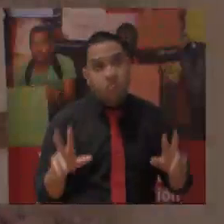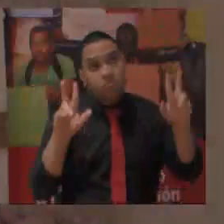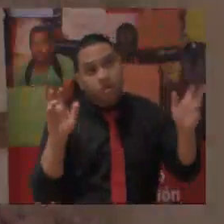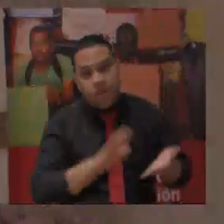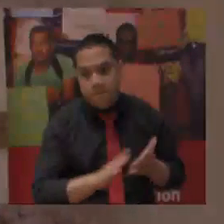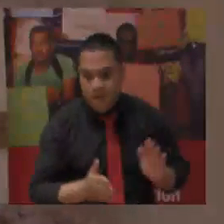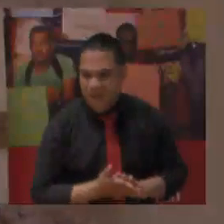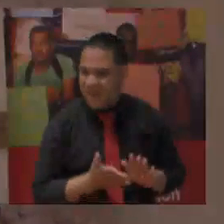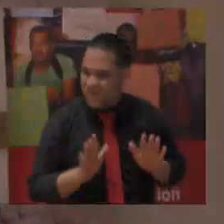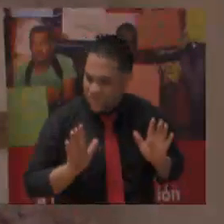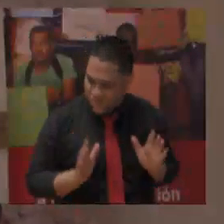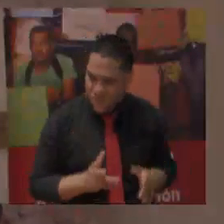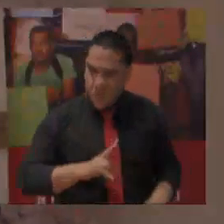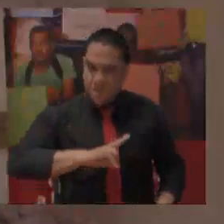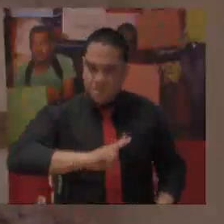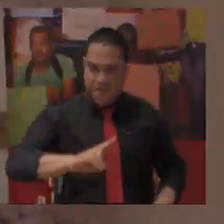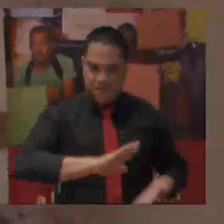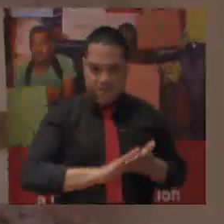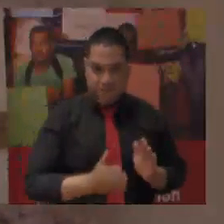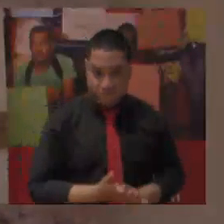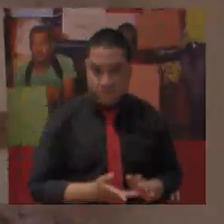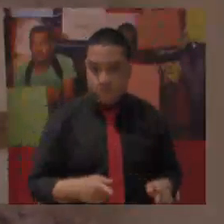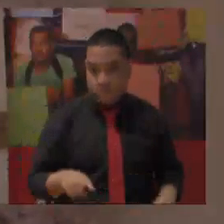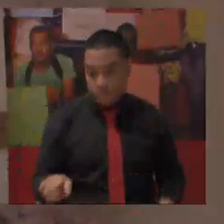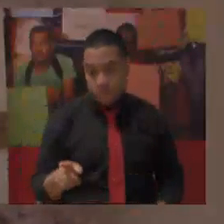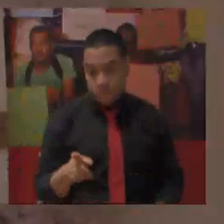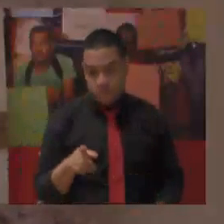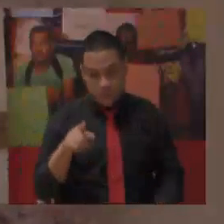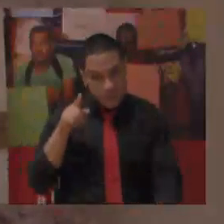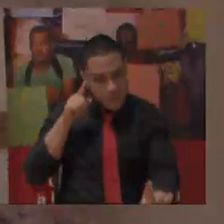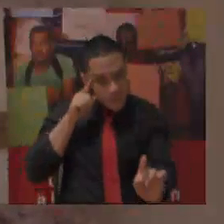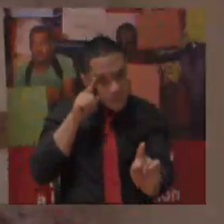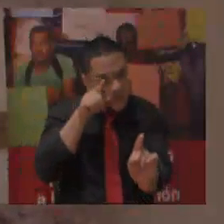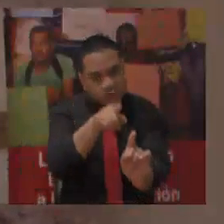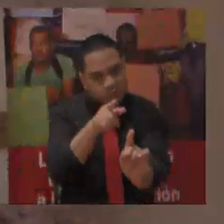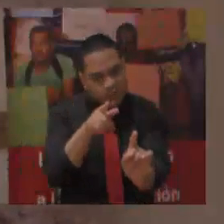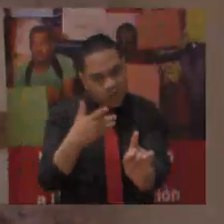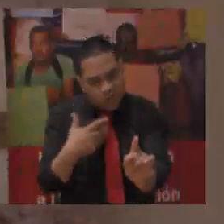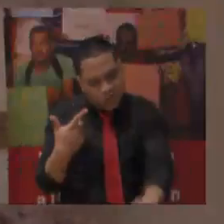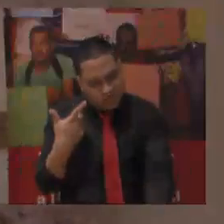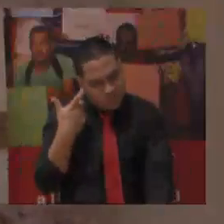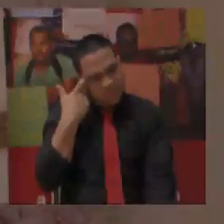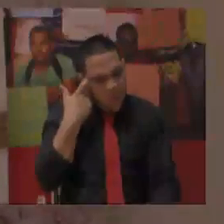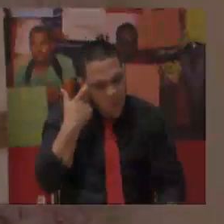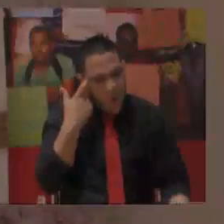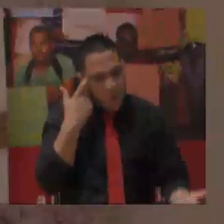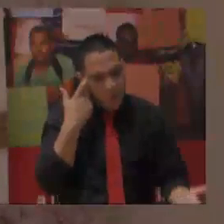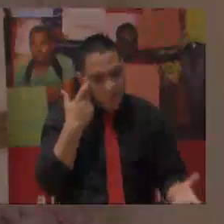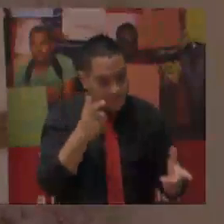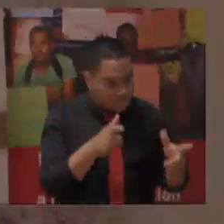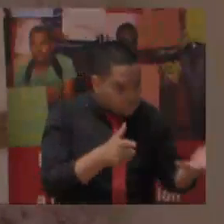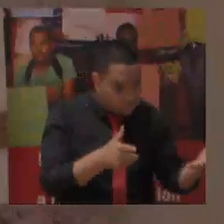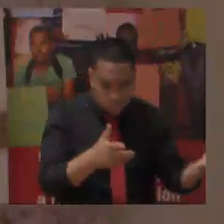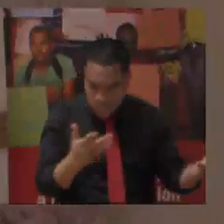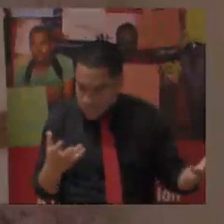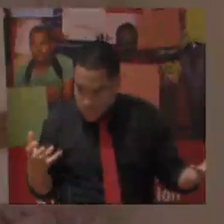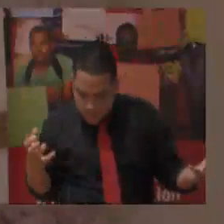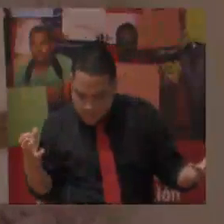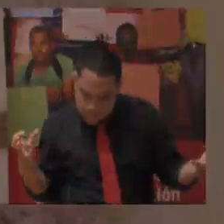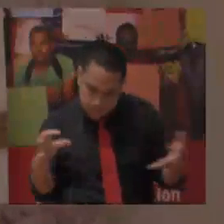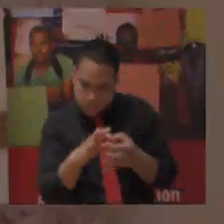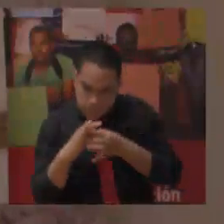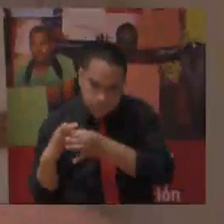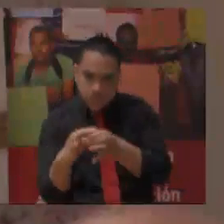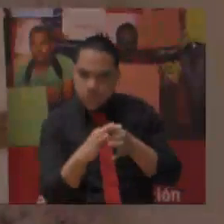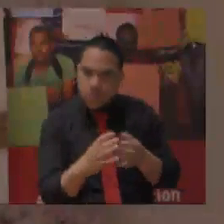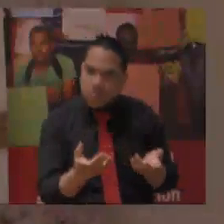Paz, que uno de tus principales retos siempre ha sido articular muchas voluntades, ¿cómo es ese